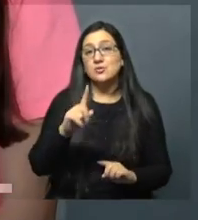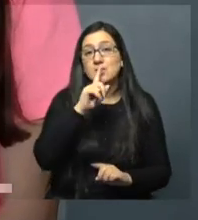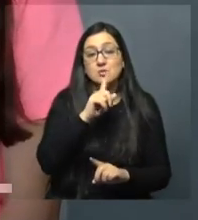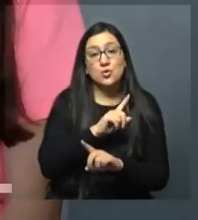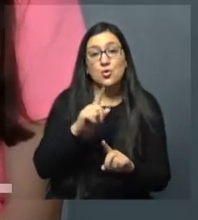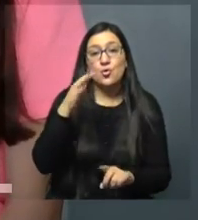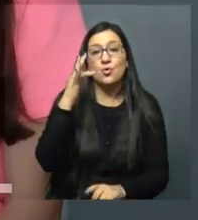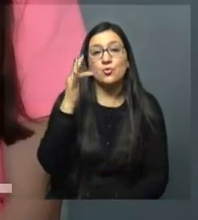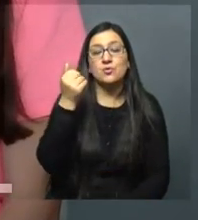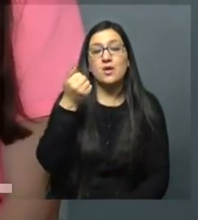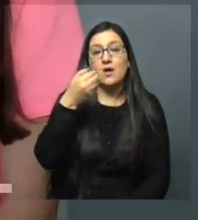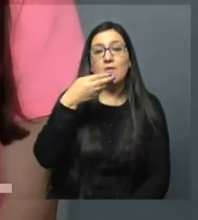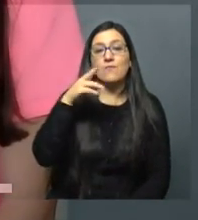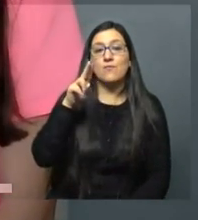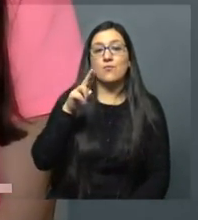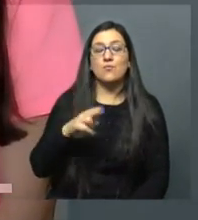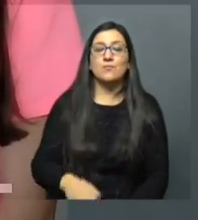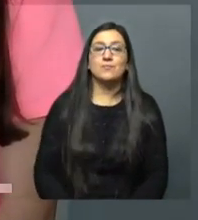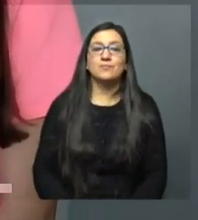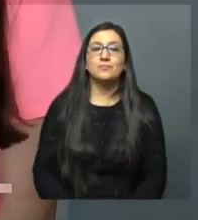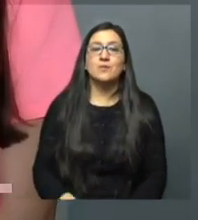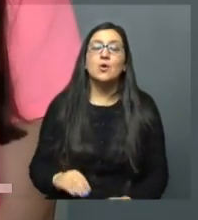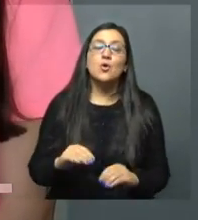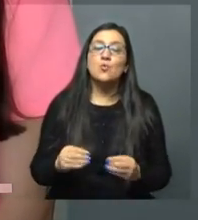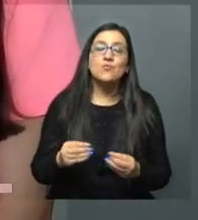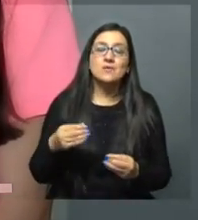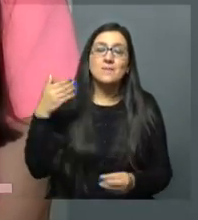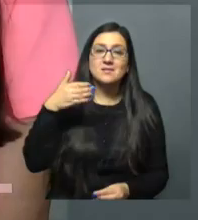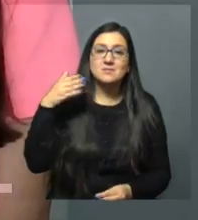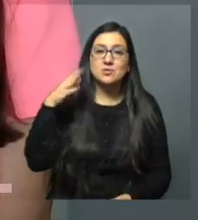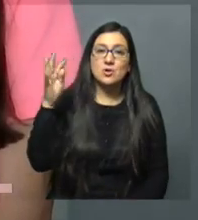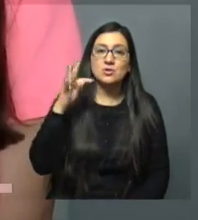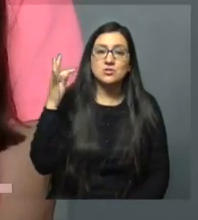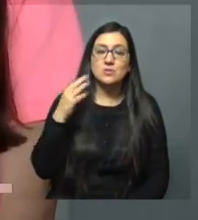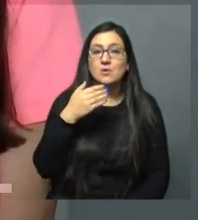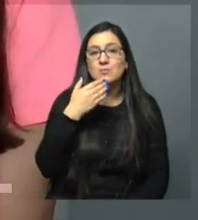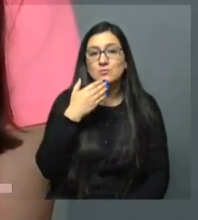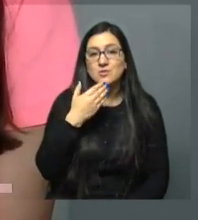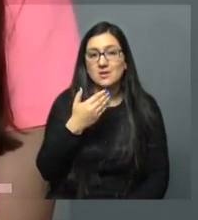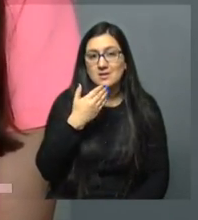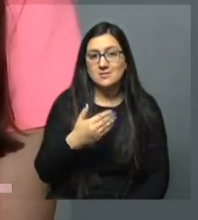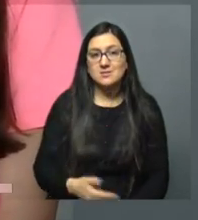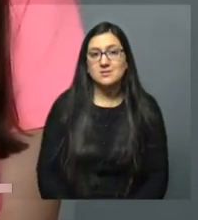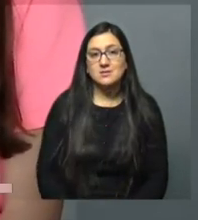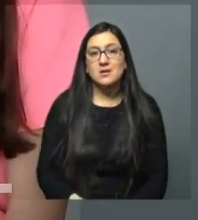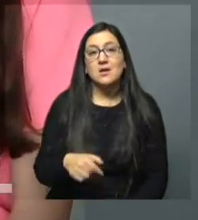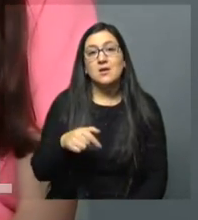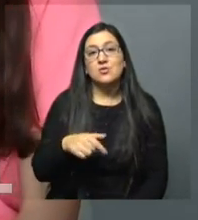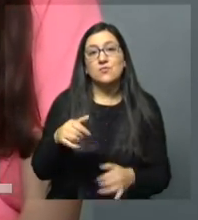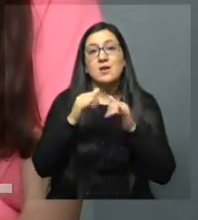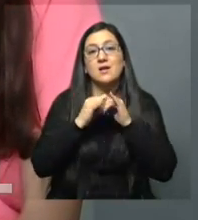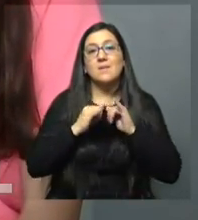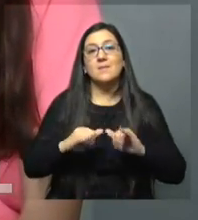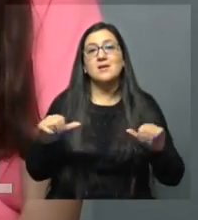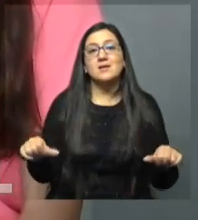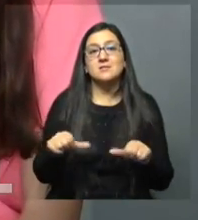fue, Brian, lo que les dejó este programa, la participación en estos talleres? Bueno, muchas gracias. Ni Silencio Ni Tabú fue una campaña que se